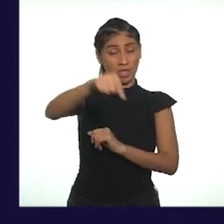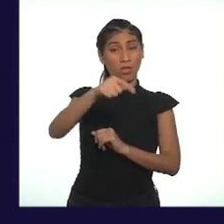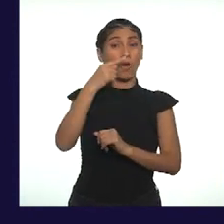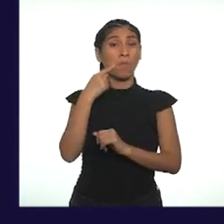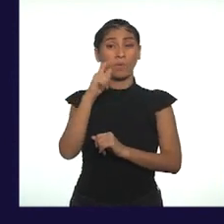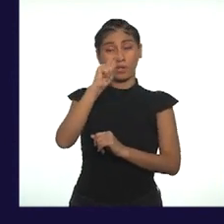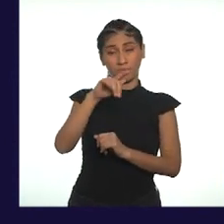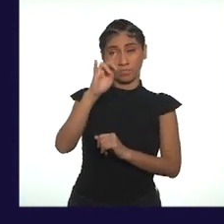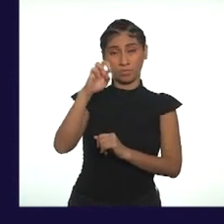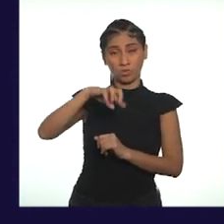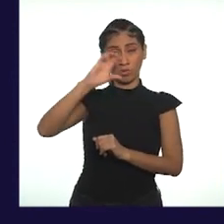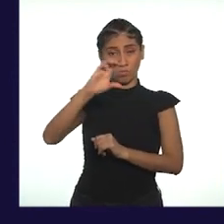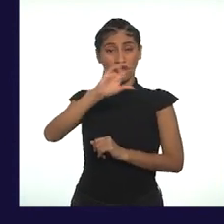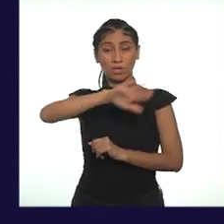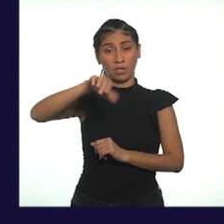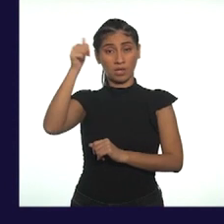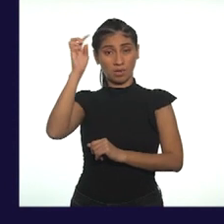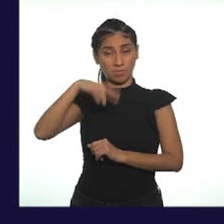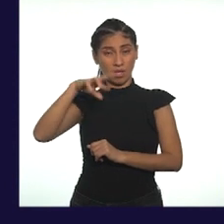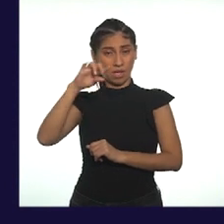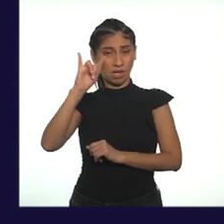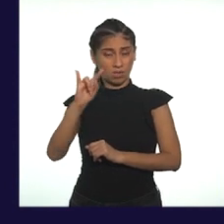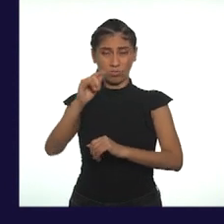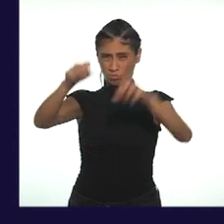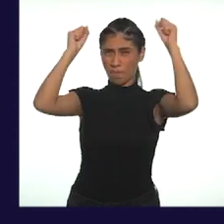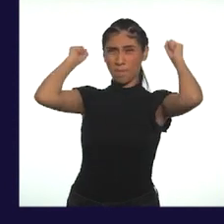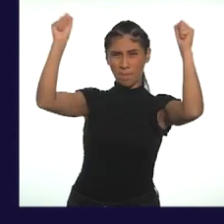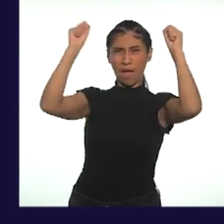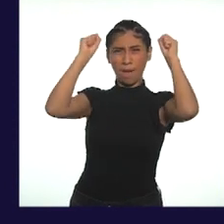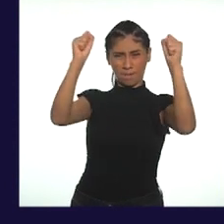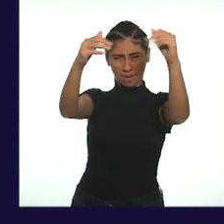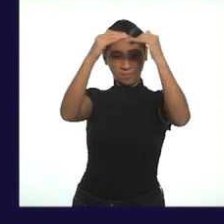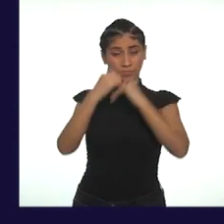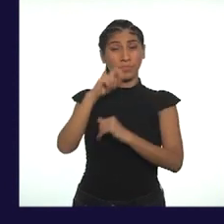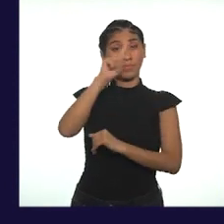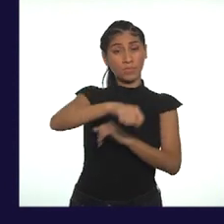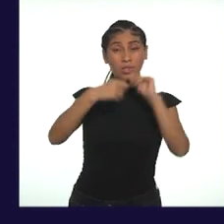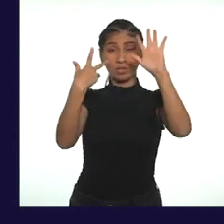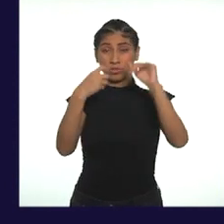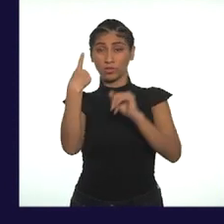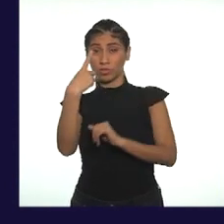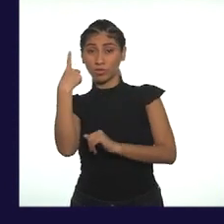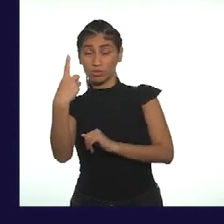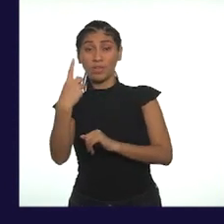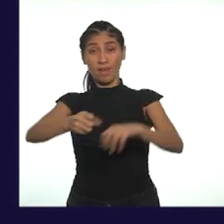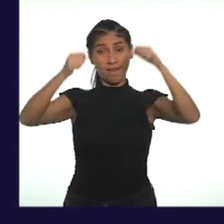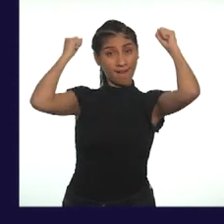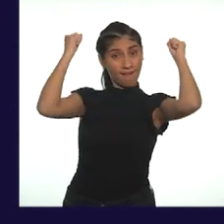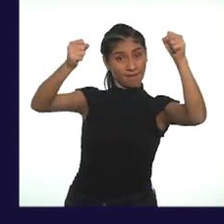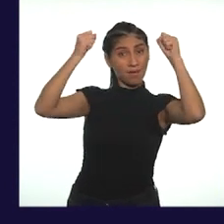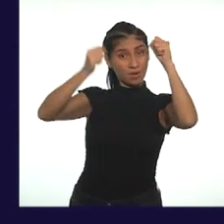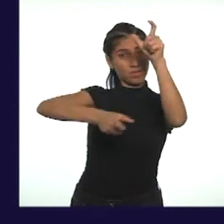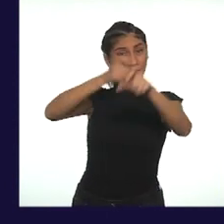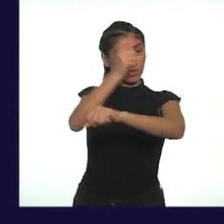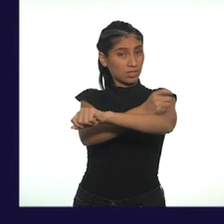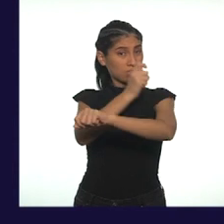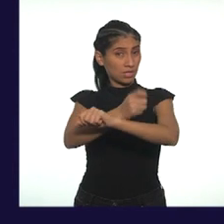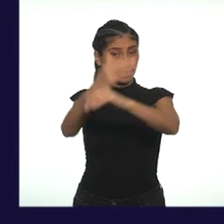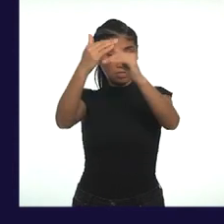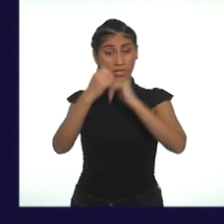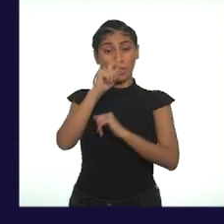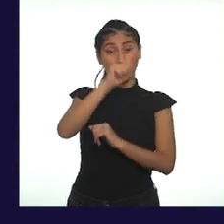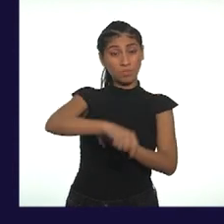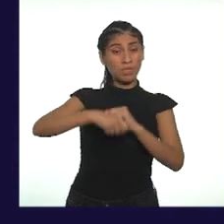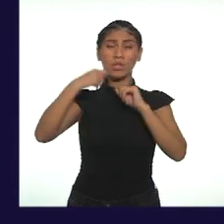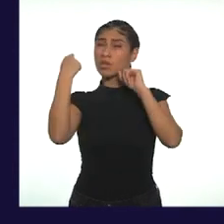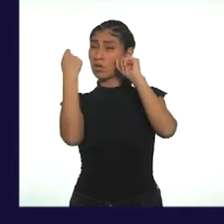de Túpac Amaru II, en 1811 la rebelión de Tacna y en 1814 la rebelión de